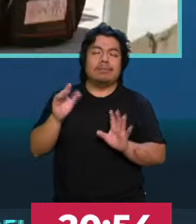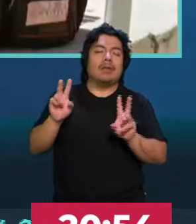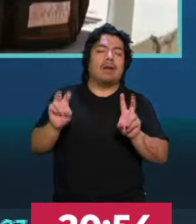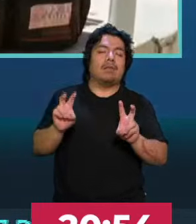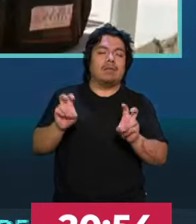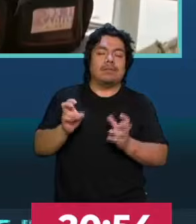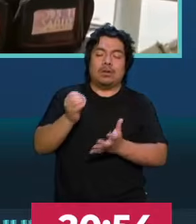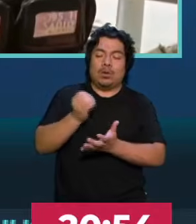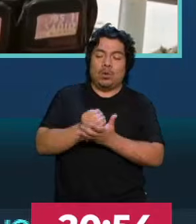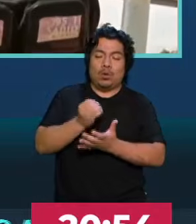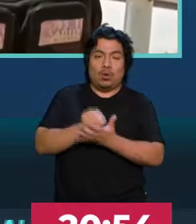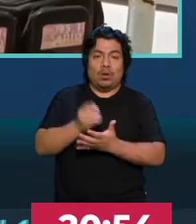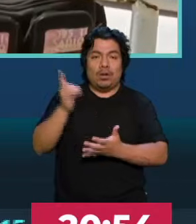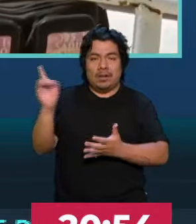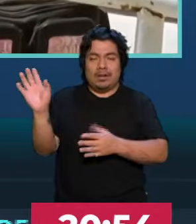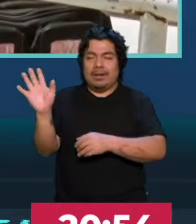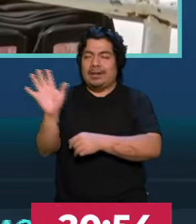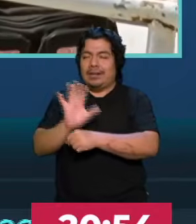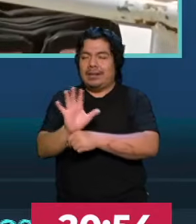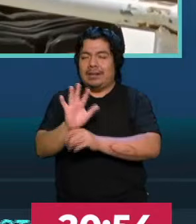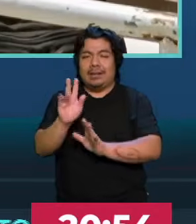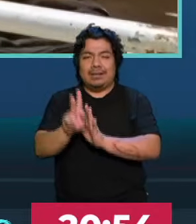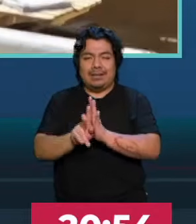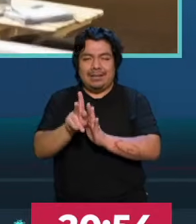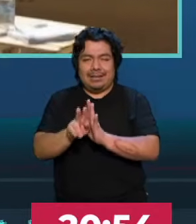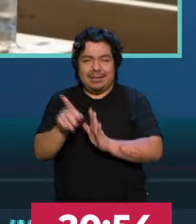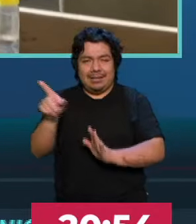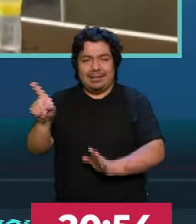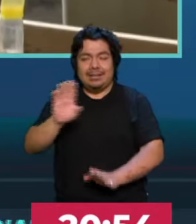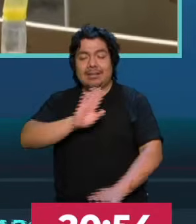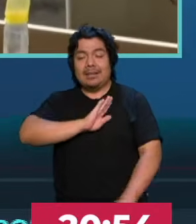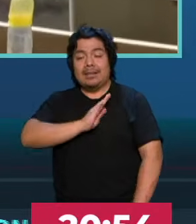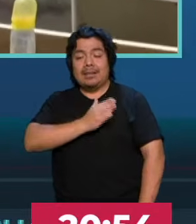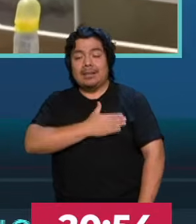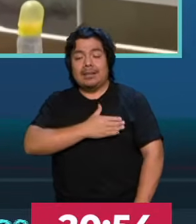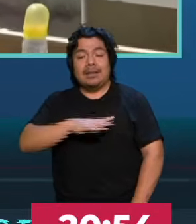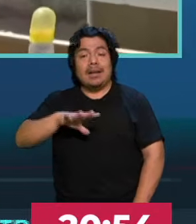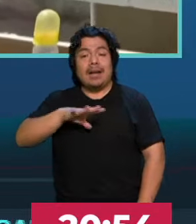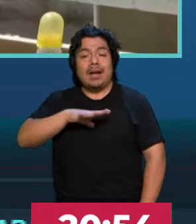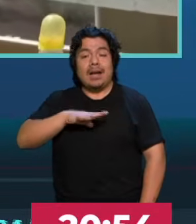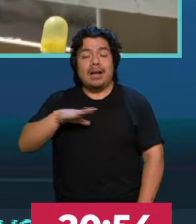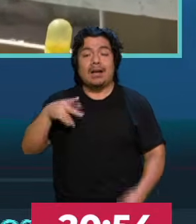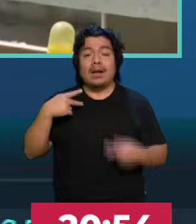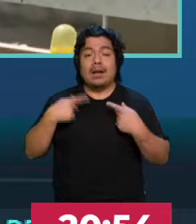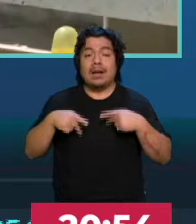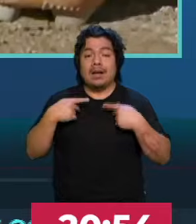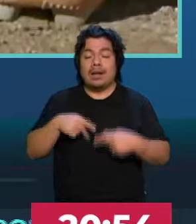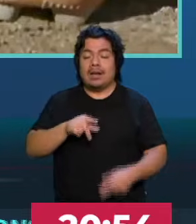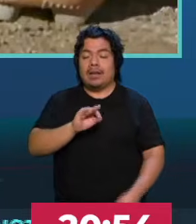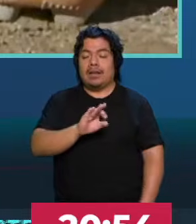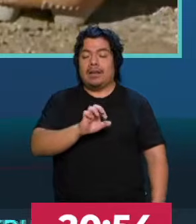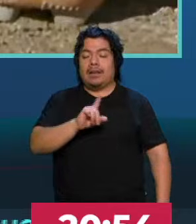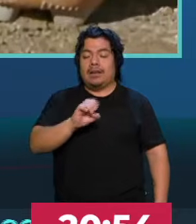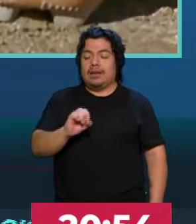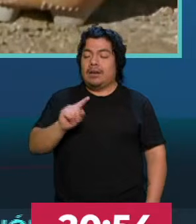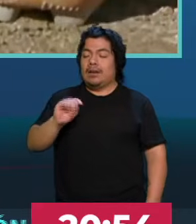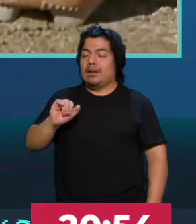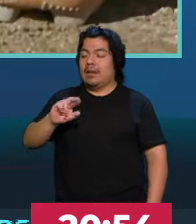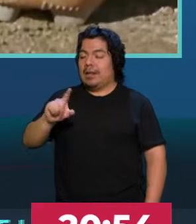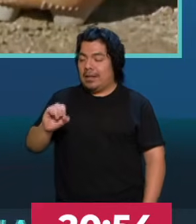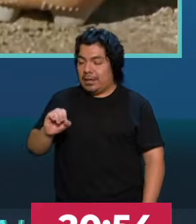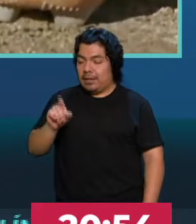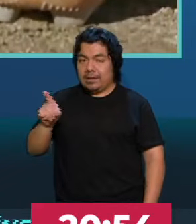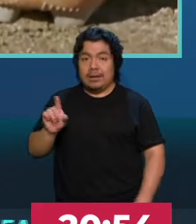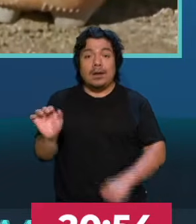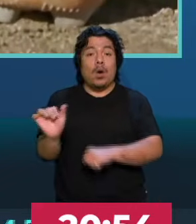que tenía el audiovisual español. Entonces tenían a un personaje muy interesante que es Fernando Tejero, un